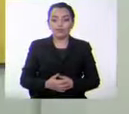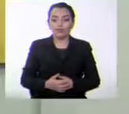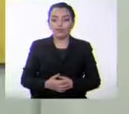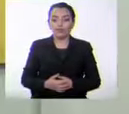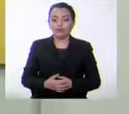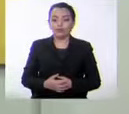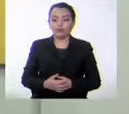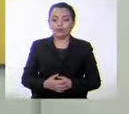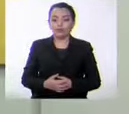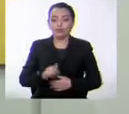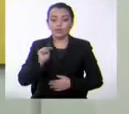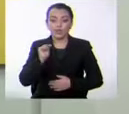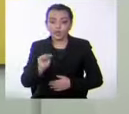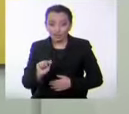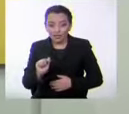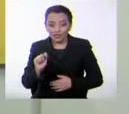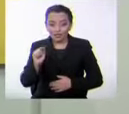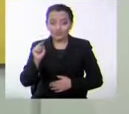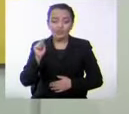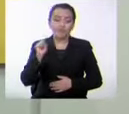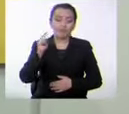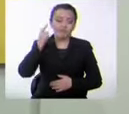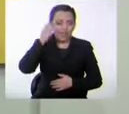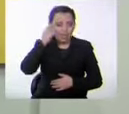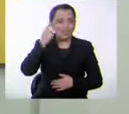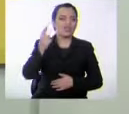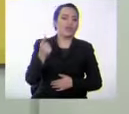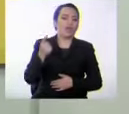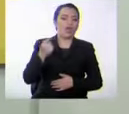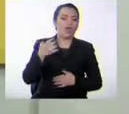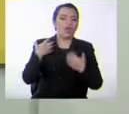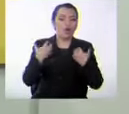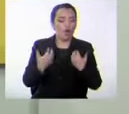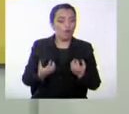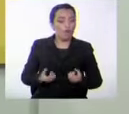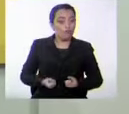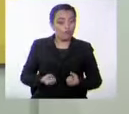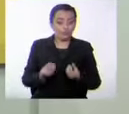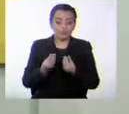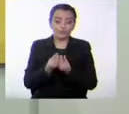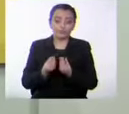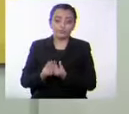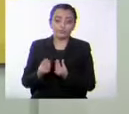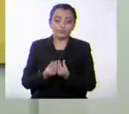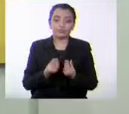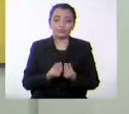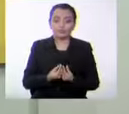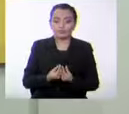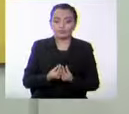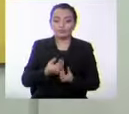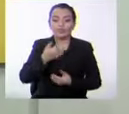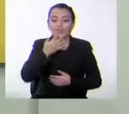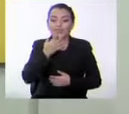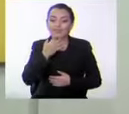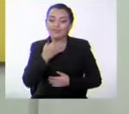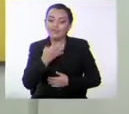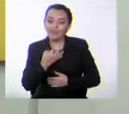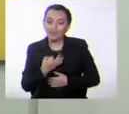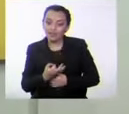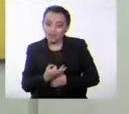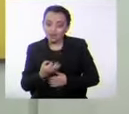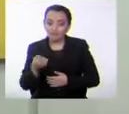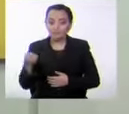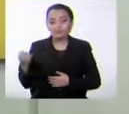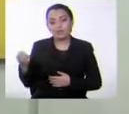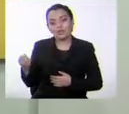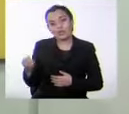Y esa es la concepción que cada uno tiene de los gobiernos para las sociedades. Y es que en realidad unos hablan de generación de empleos,